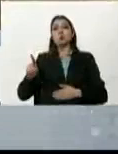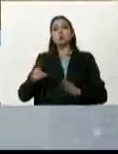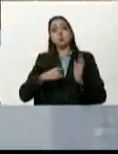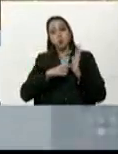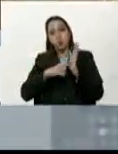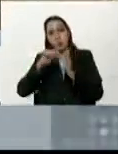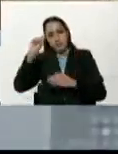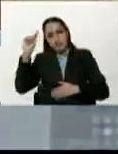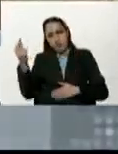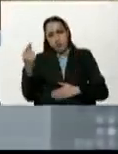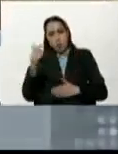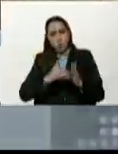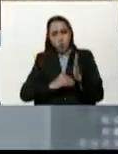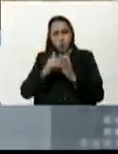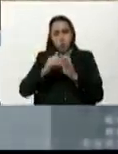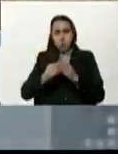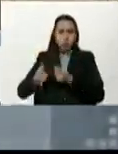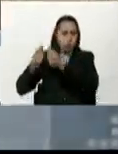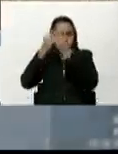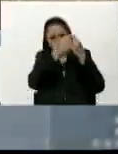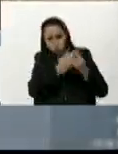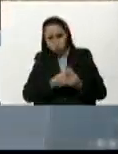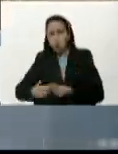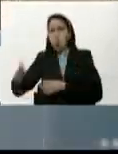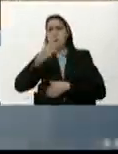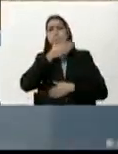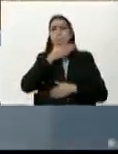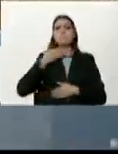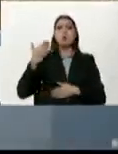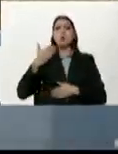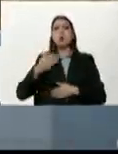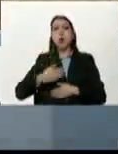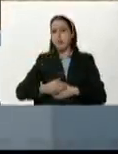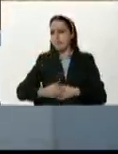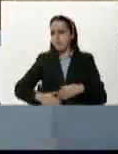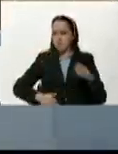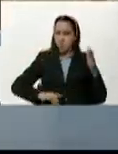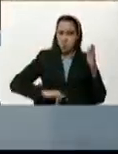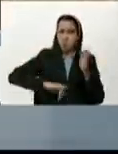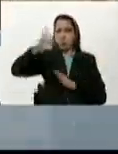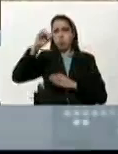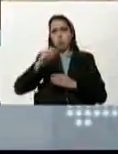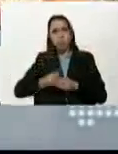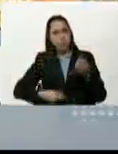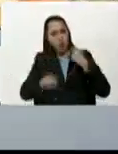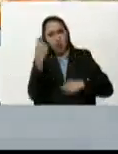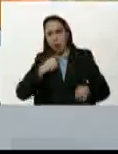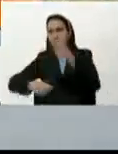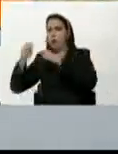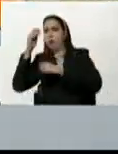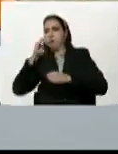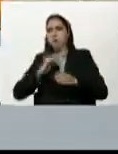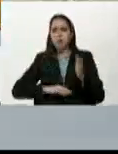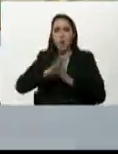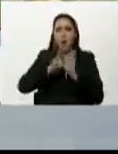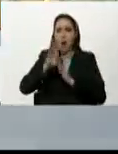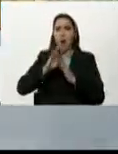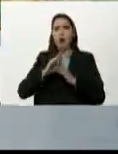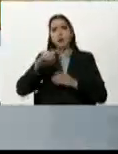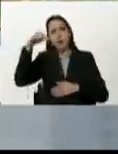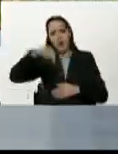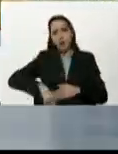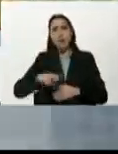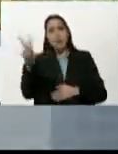primer año del crecimiento económico y del despegue de la economía productiva del despegue de la economía real